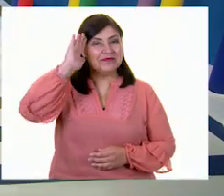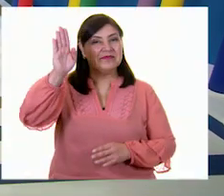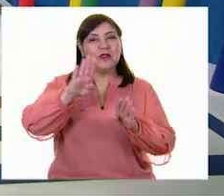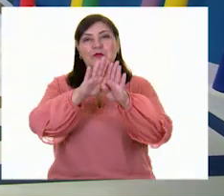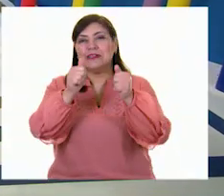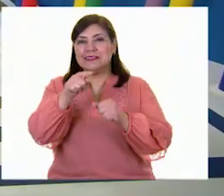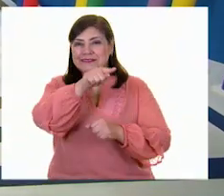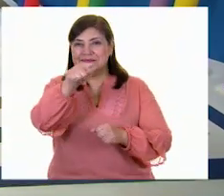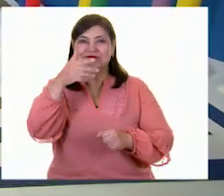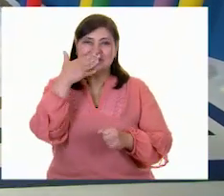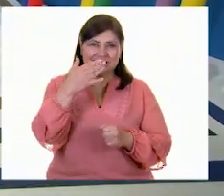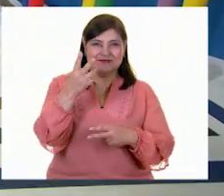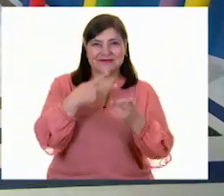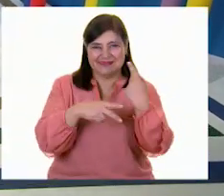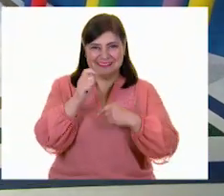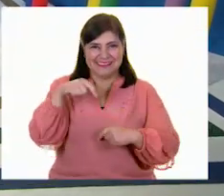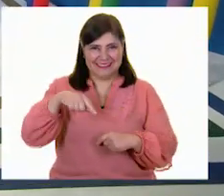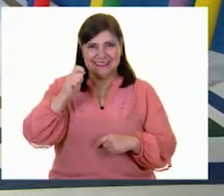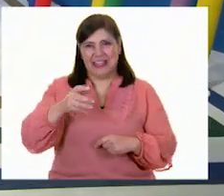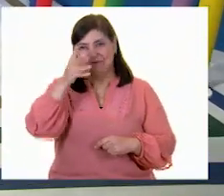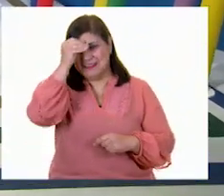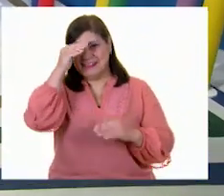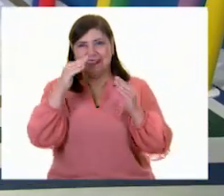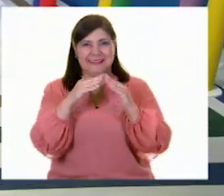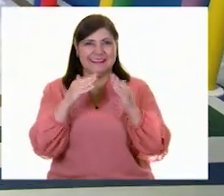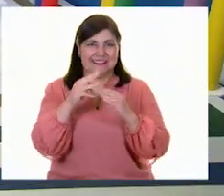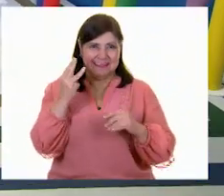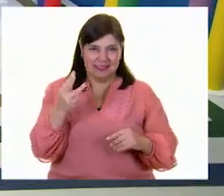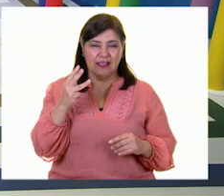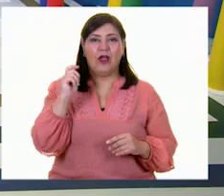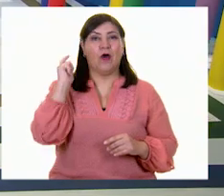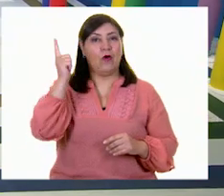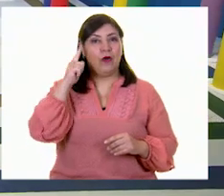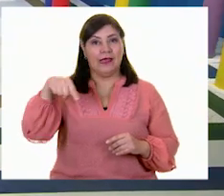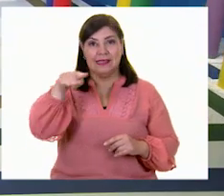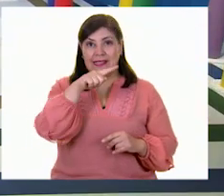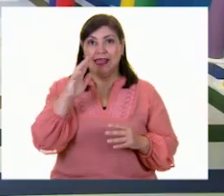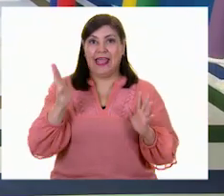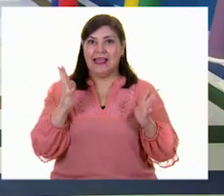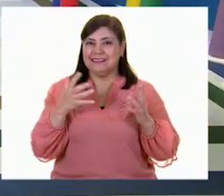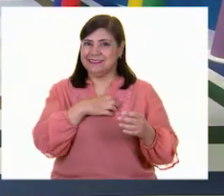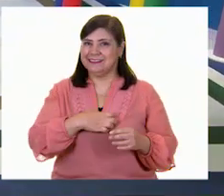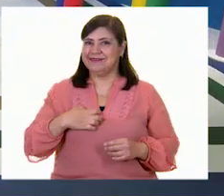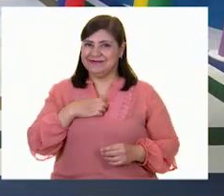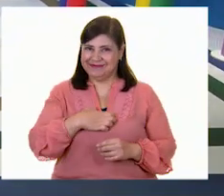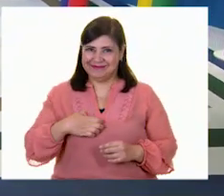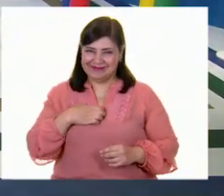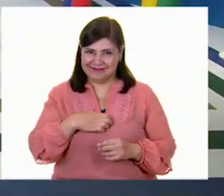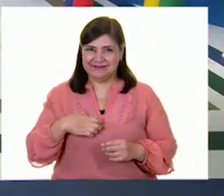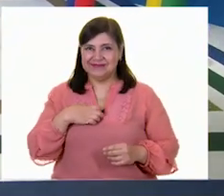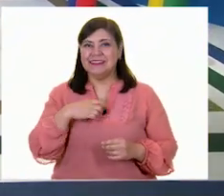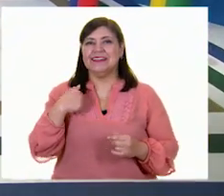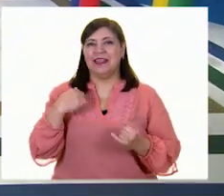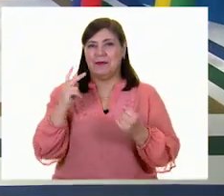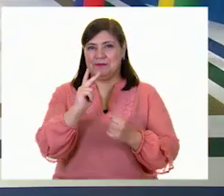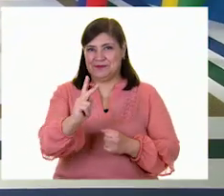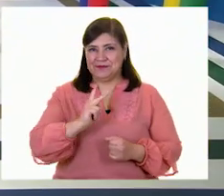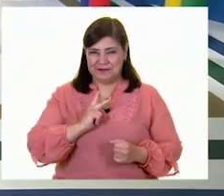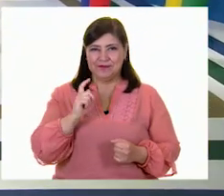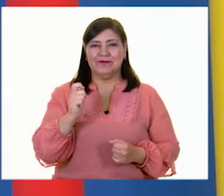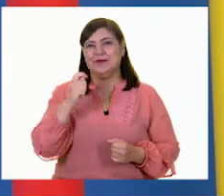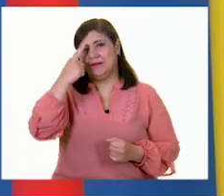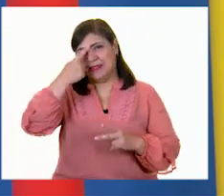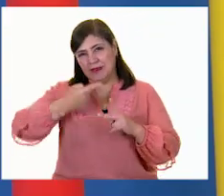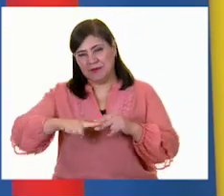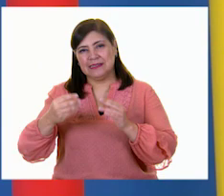Hola, ¿cómo están? Bienvenidas y bienvenidos a Aprende en Casa 3. Espero que ya estén tan emocionados y contentos como yo de comenzar con